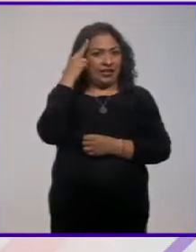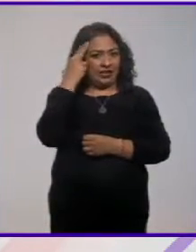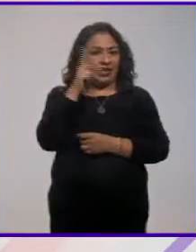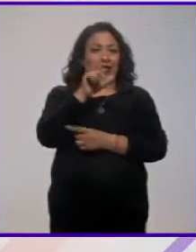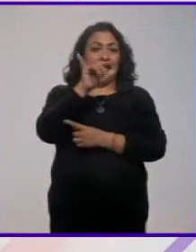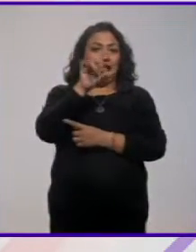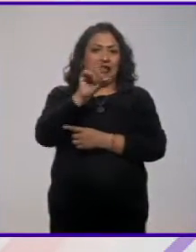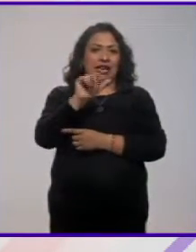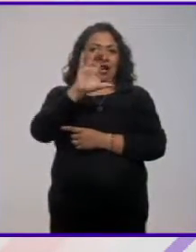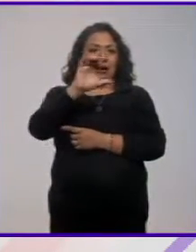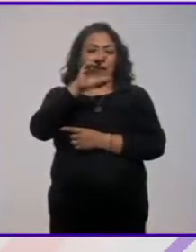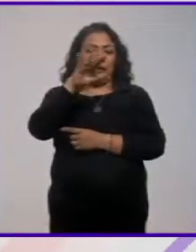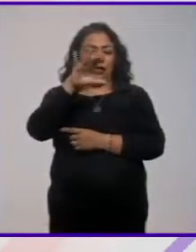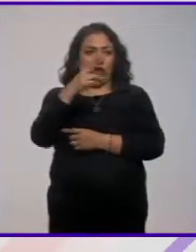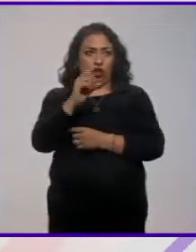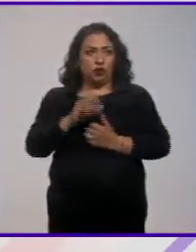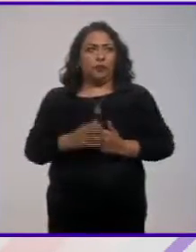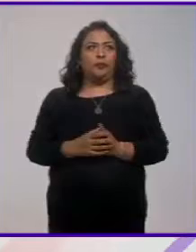Camacho.